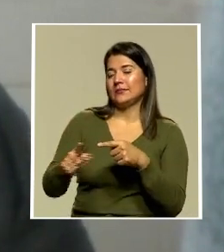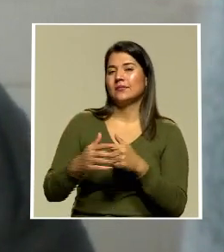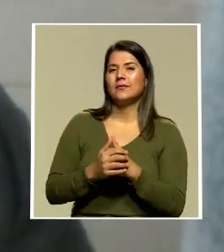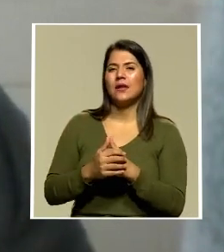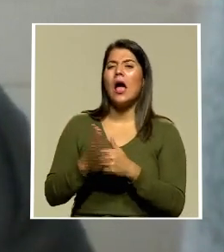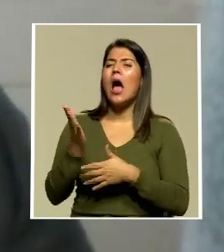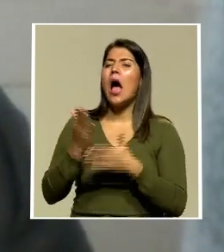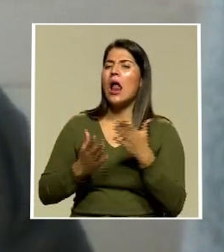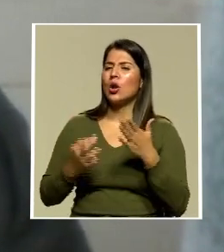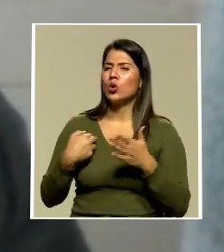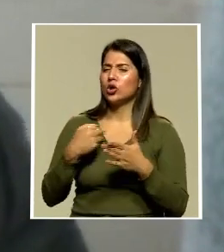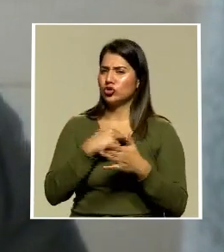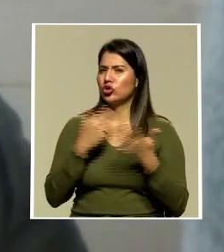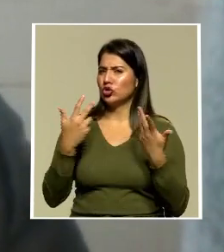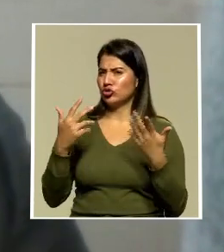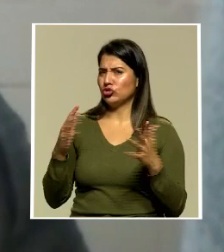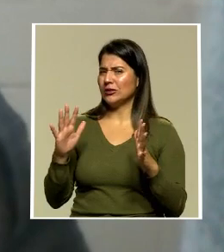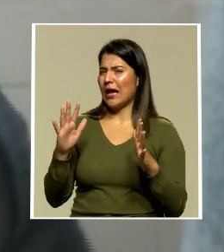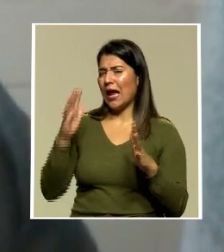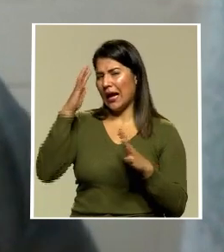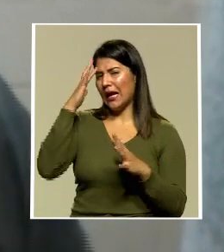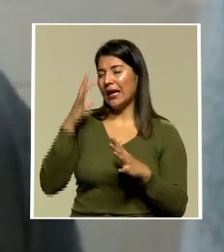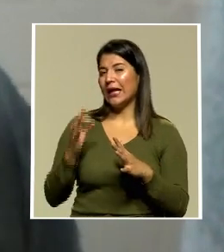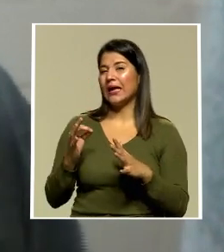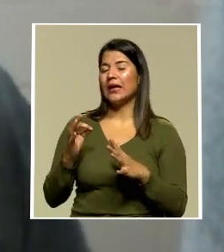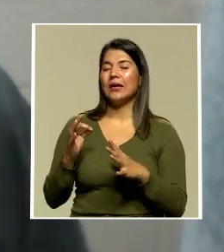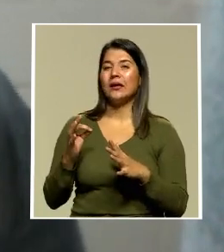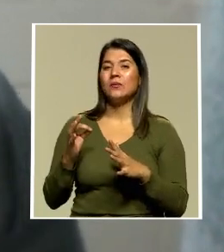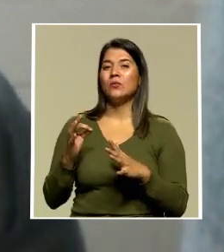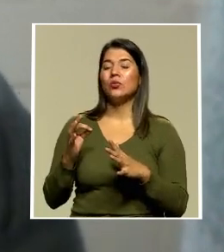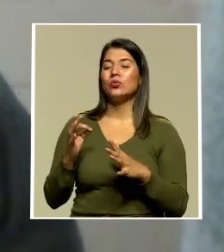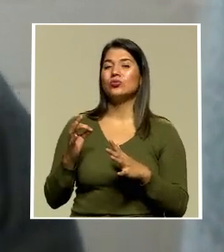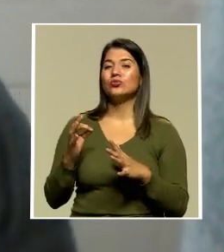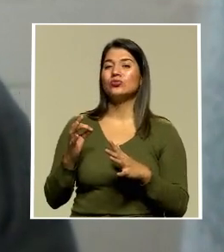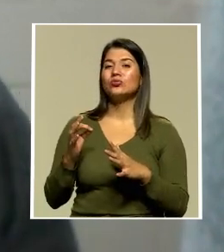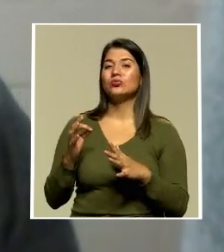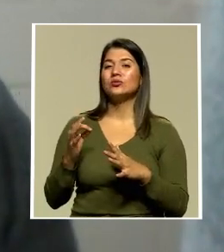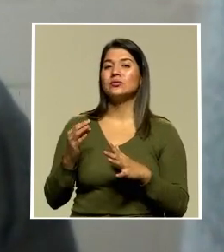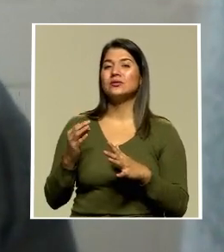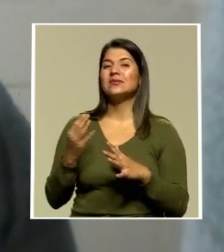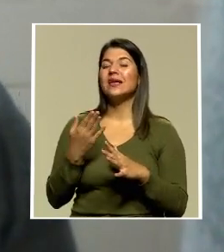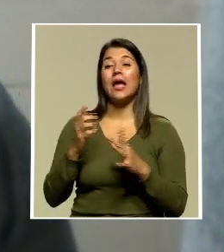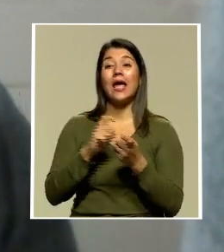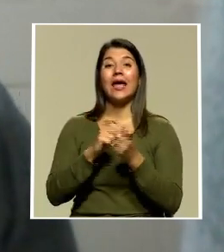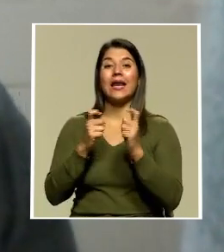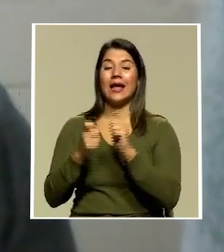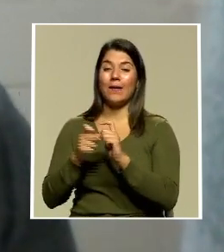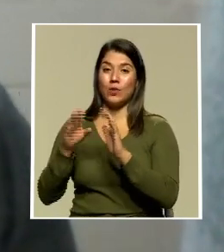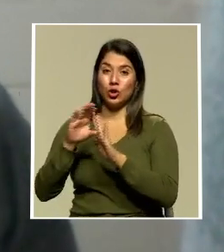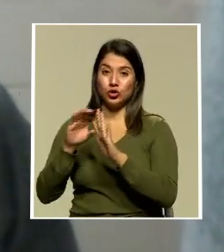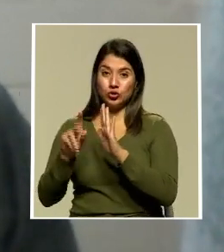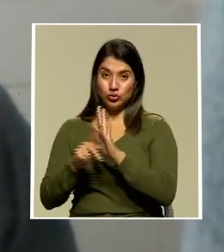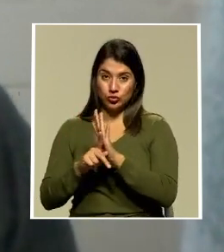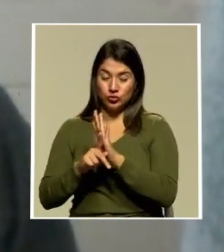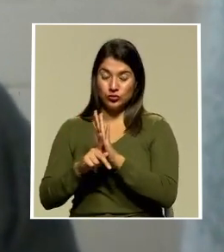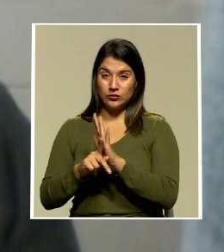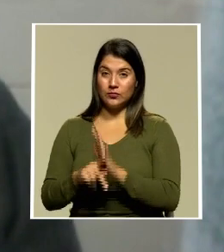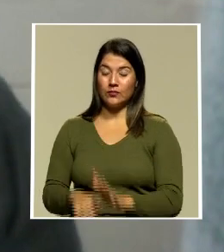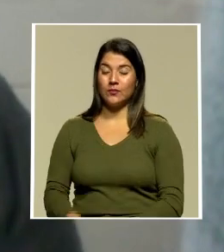la agenda periodística es el tema de la reforma constitucional. Hay